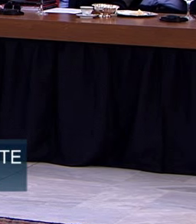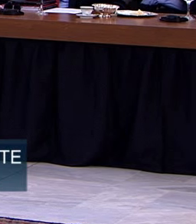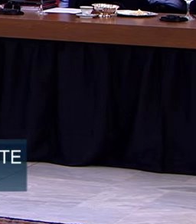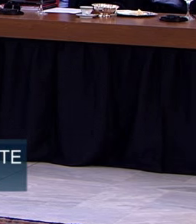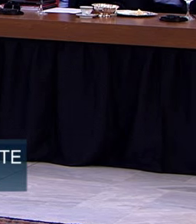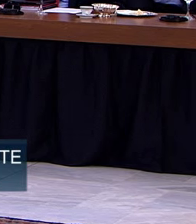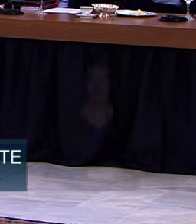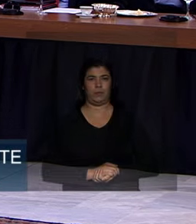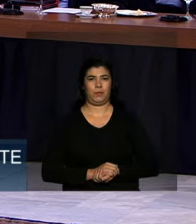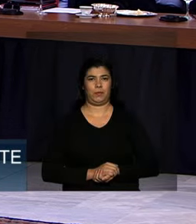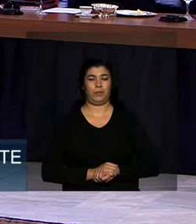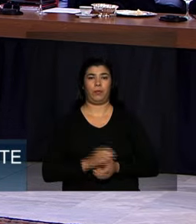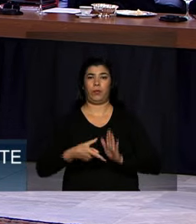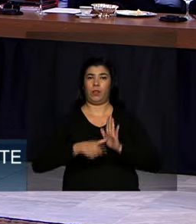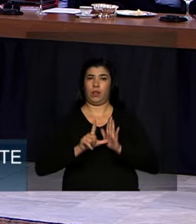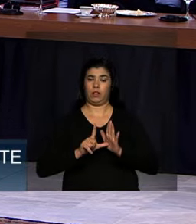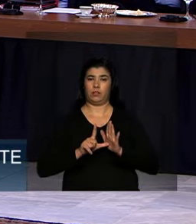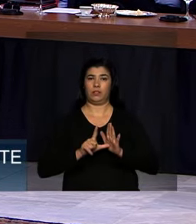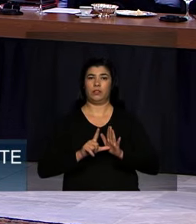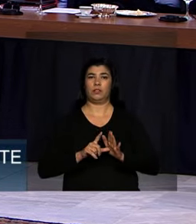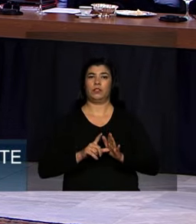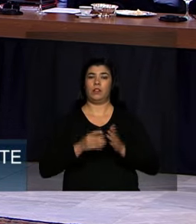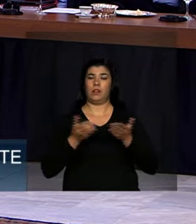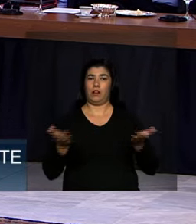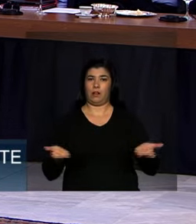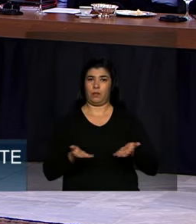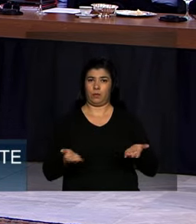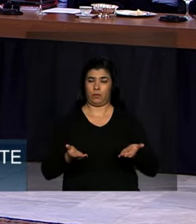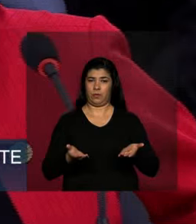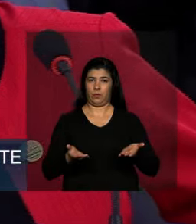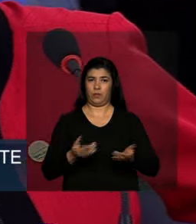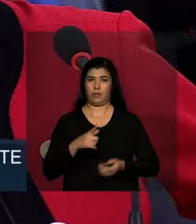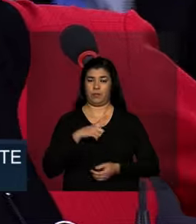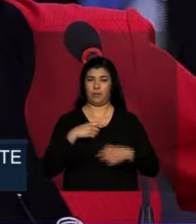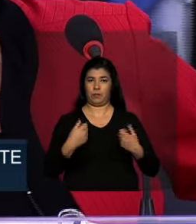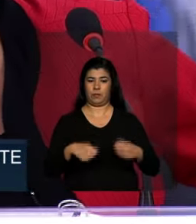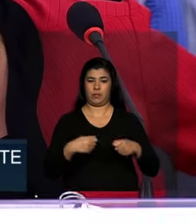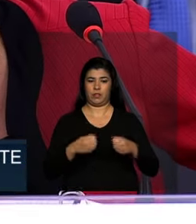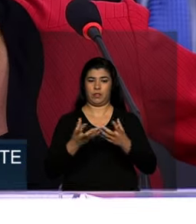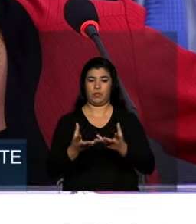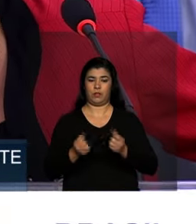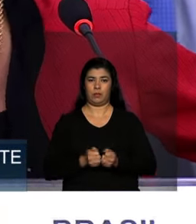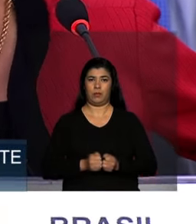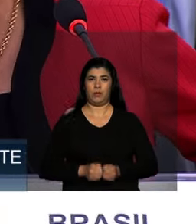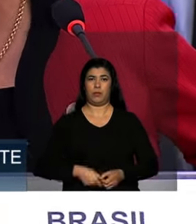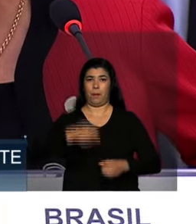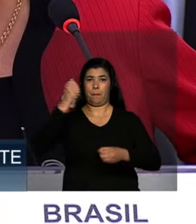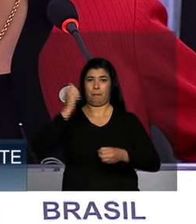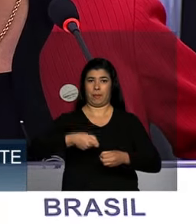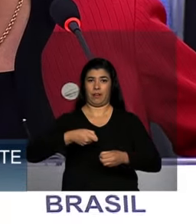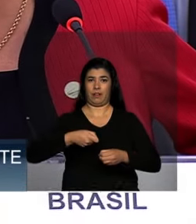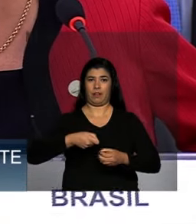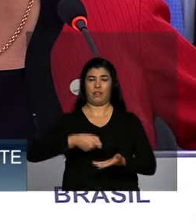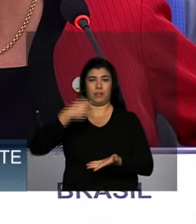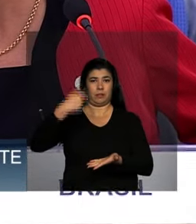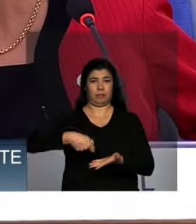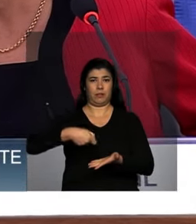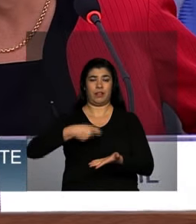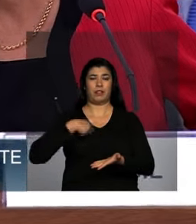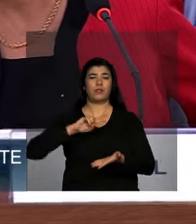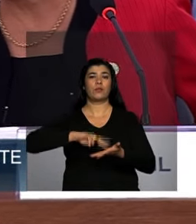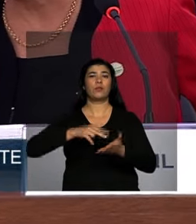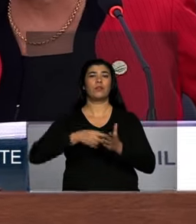Antes disso, presidente, o senhor agora tem de assumir isso e bater aqui, assumindo